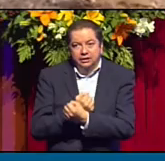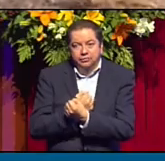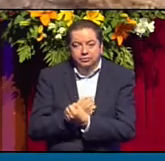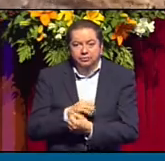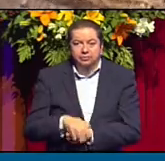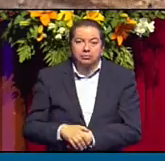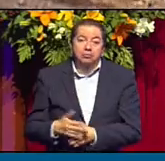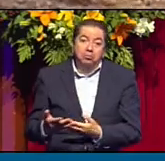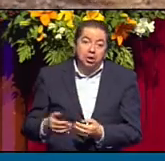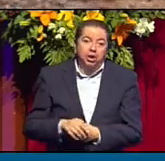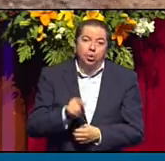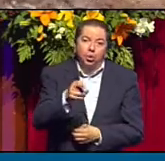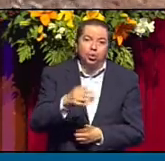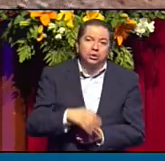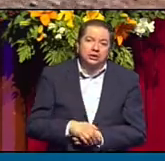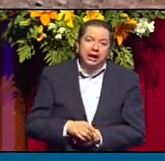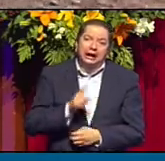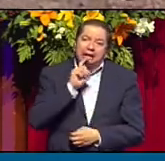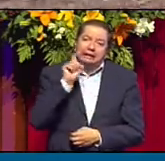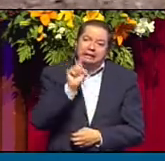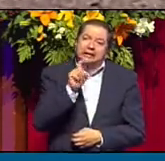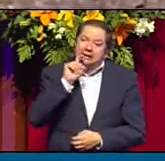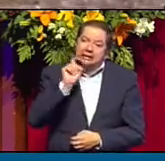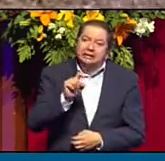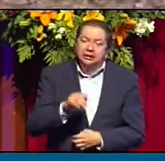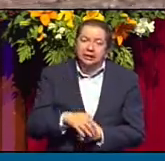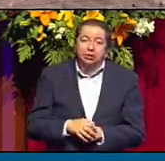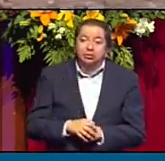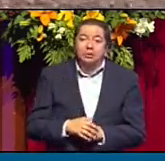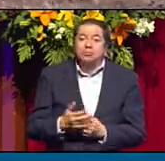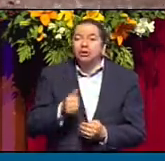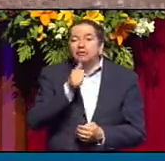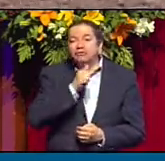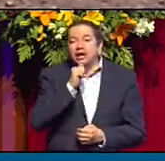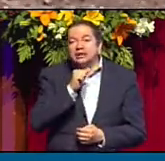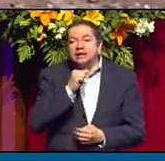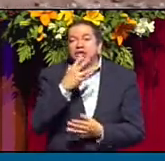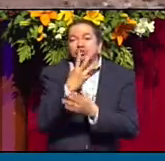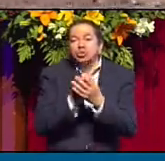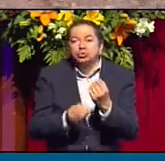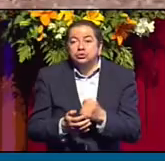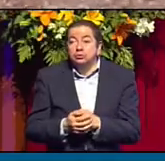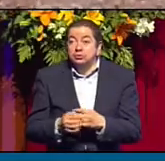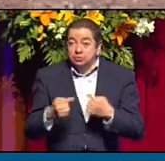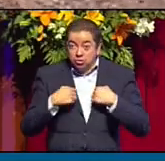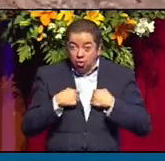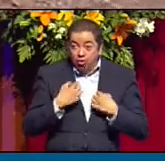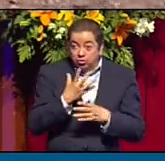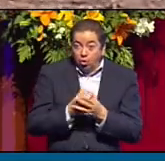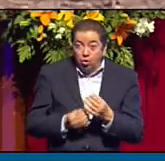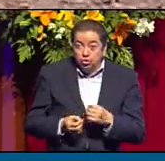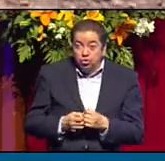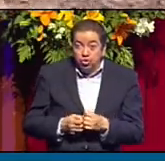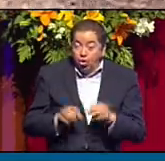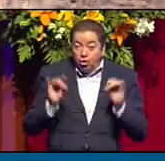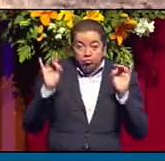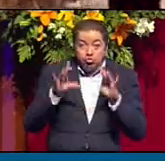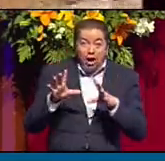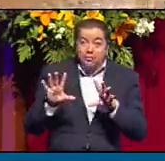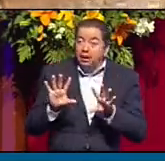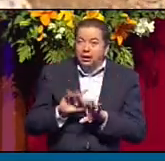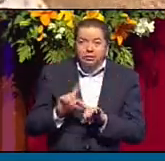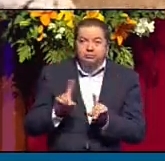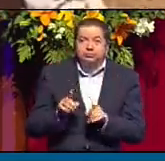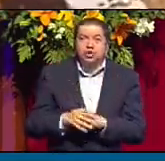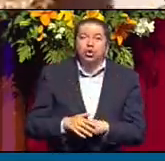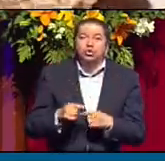Entonces alguien me decía, bueno, alcalde, usted es bueno para criticar, pero ¿cuál es la solución? Yo no tengo una solución mágica. Yo fui durante 2 años coordinador regional de seguridad